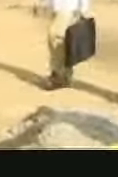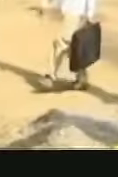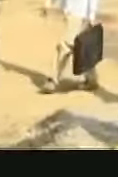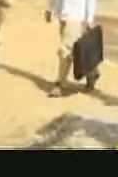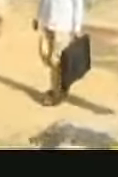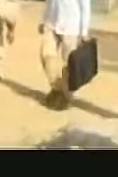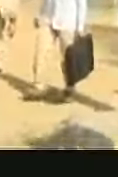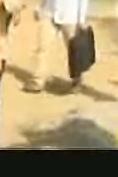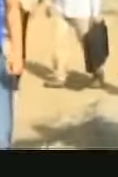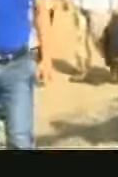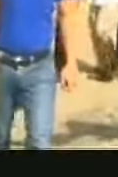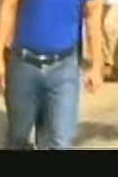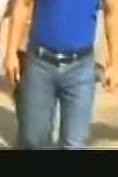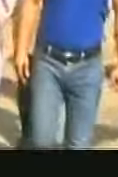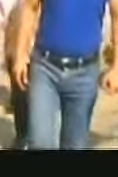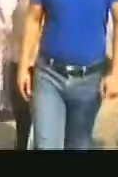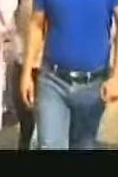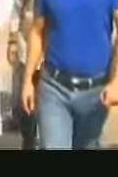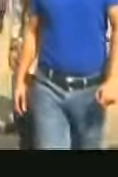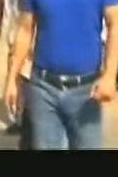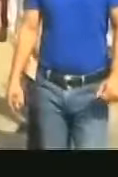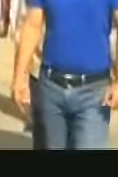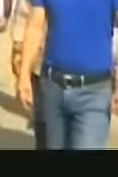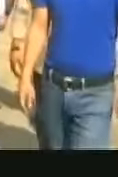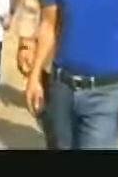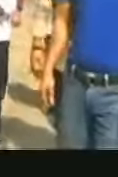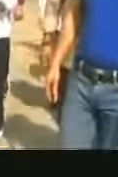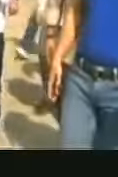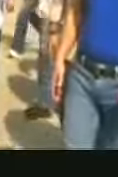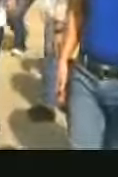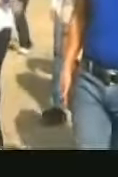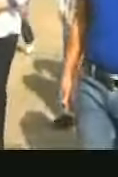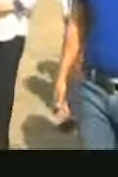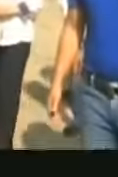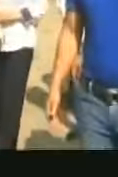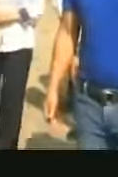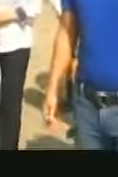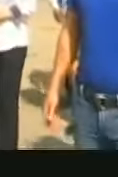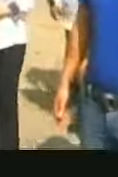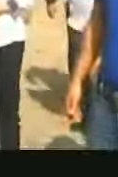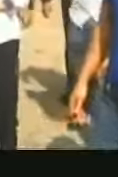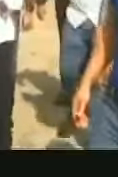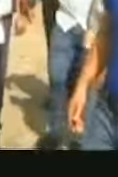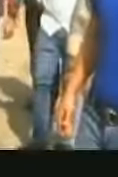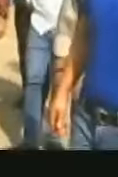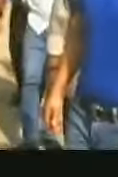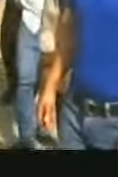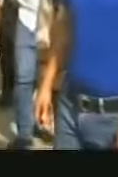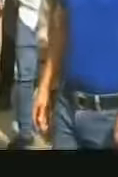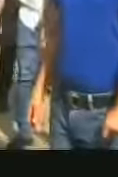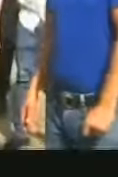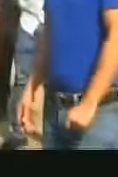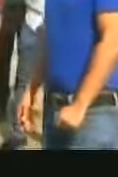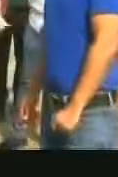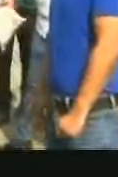¿ah? Con las muchachas del poder popular de las comunas. ¿Ah? ¿Cómo están